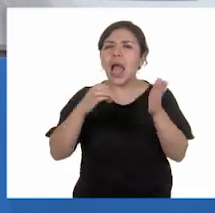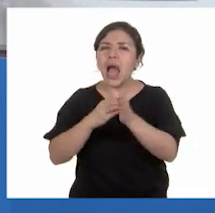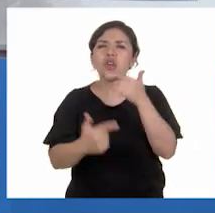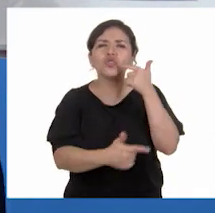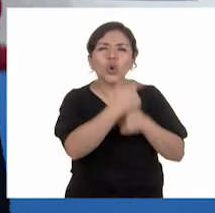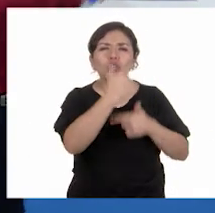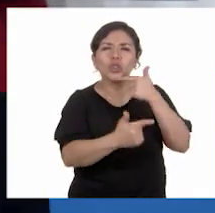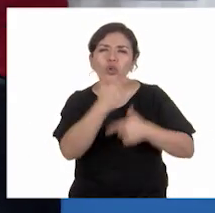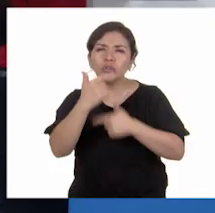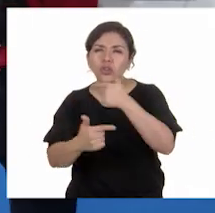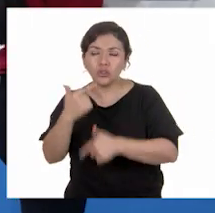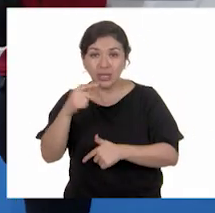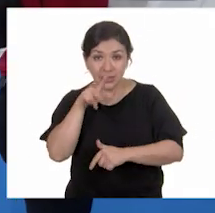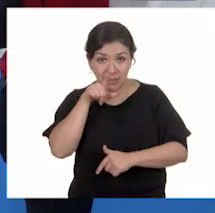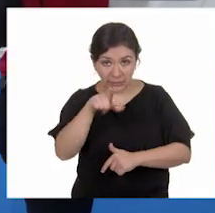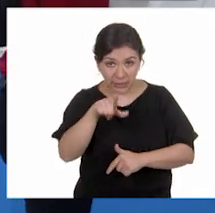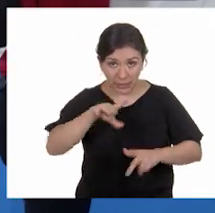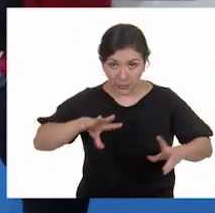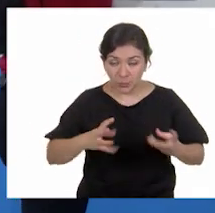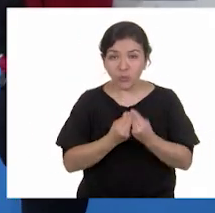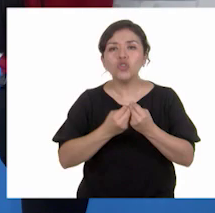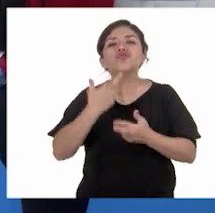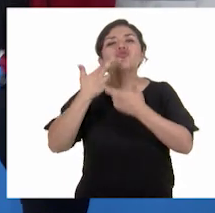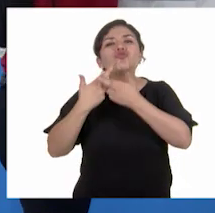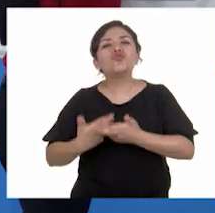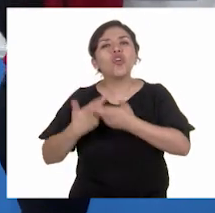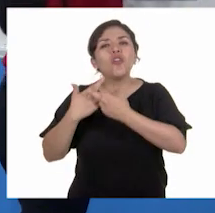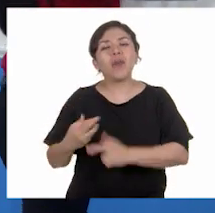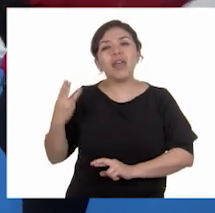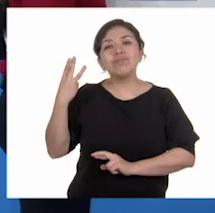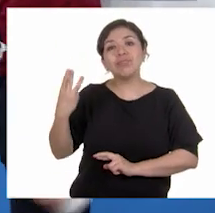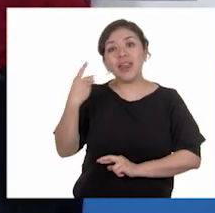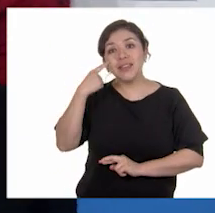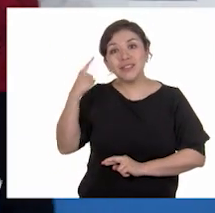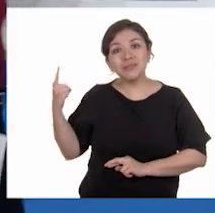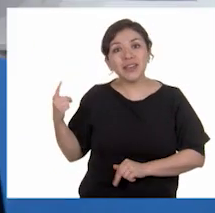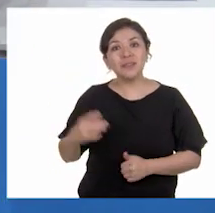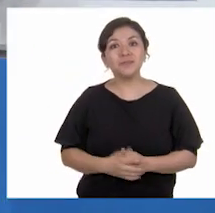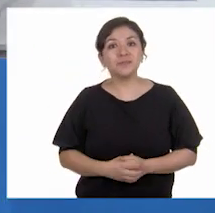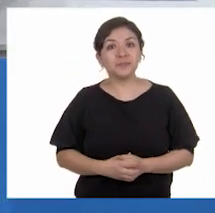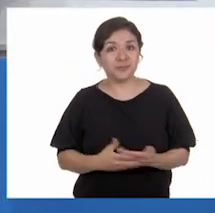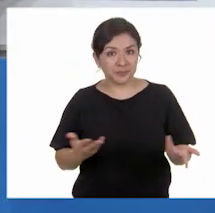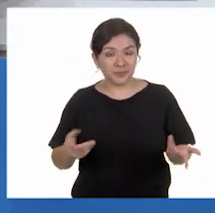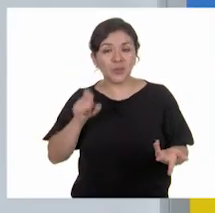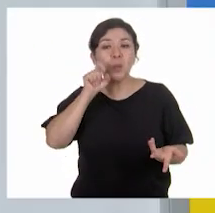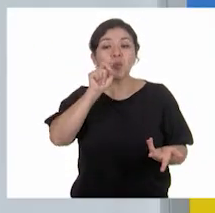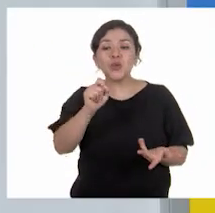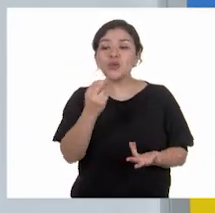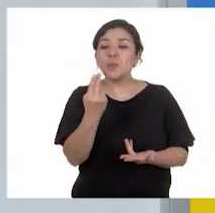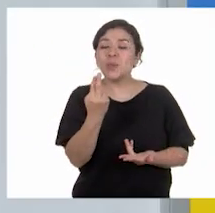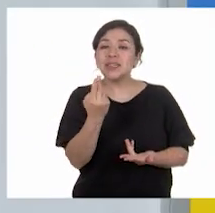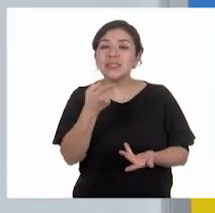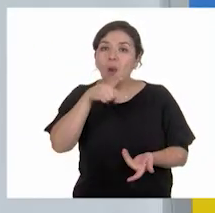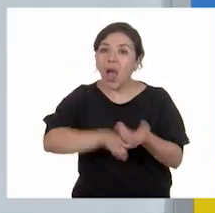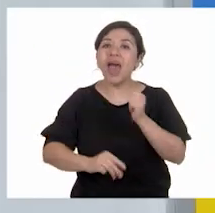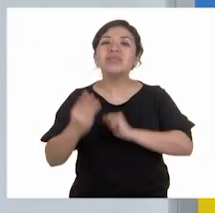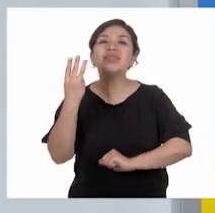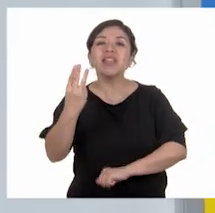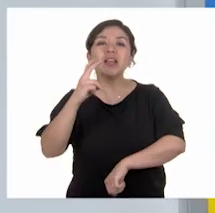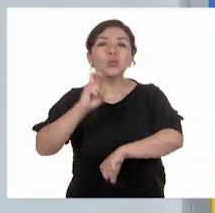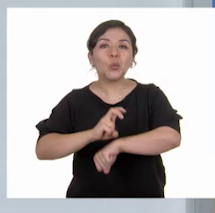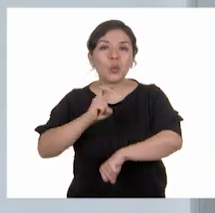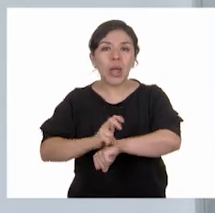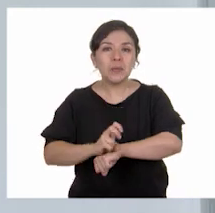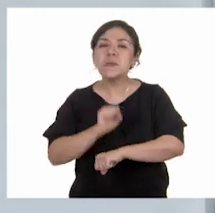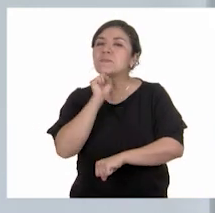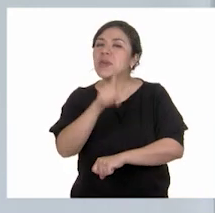12 piezas y nos sobrarían 3 por el punto 25. Lo